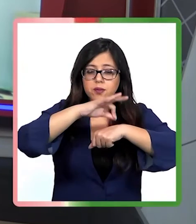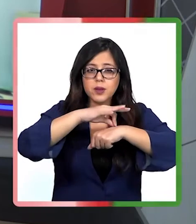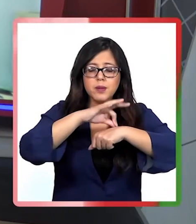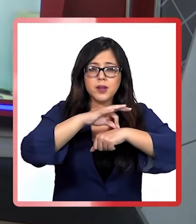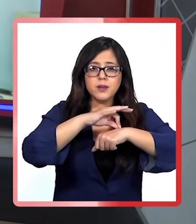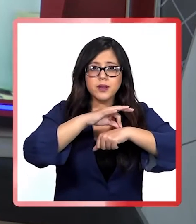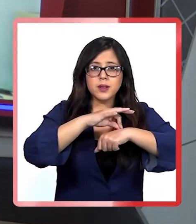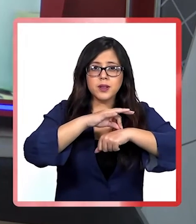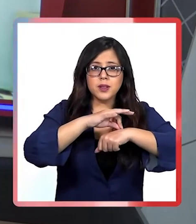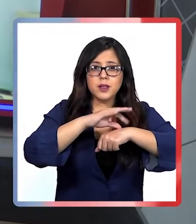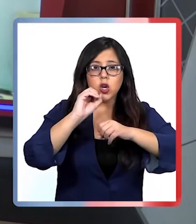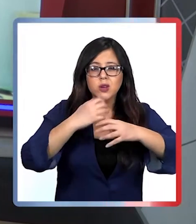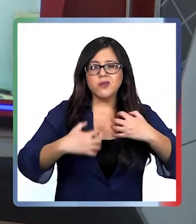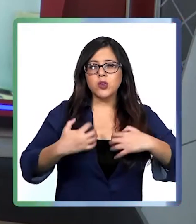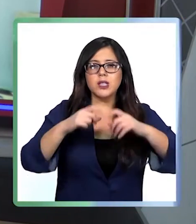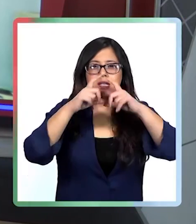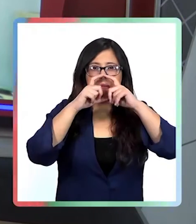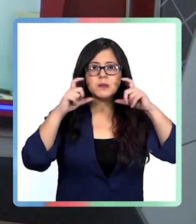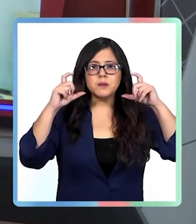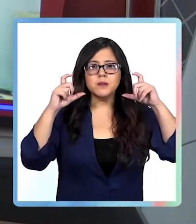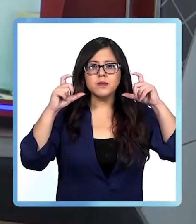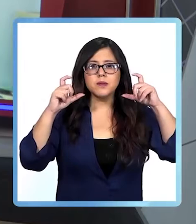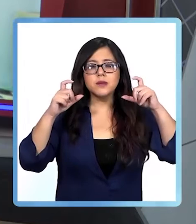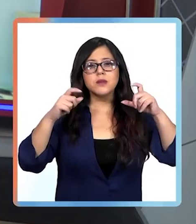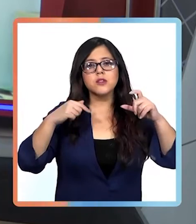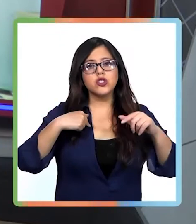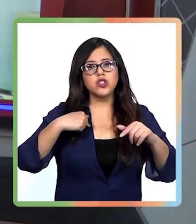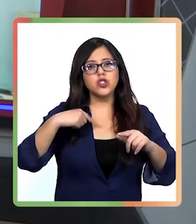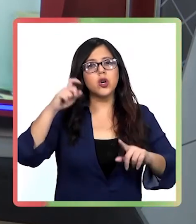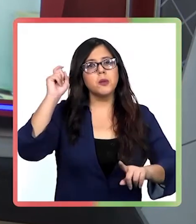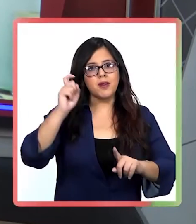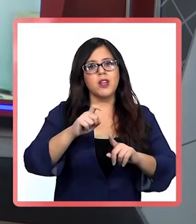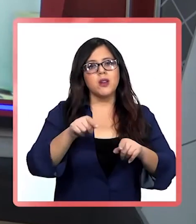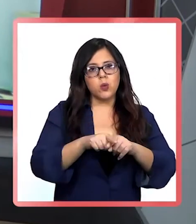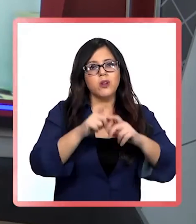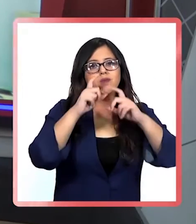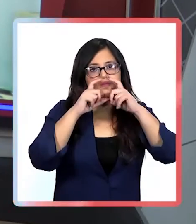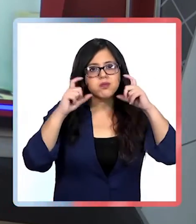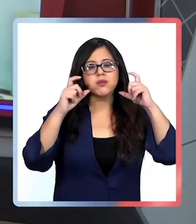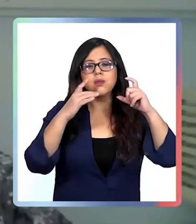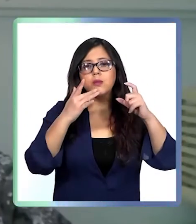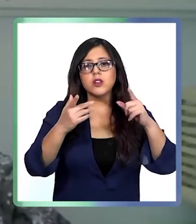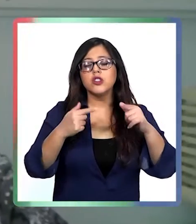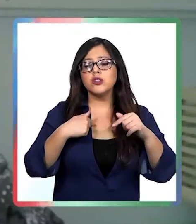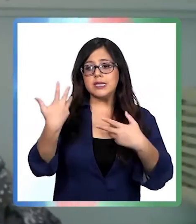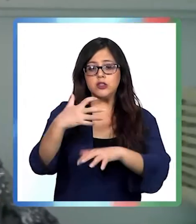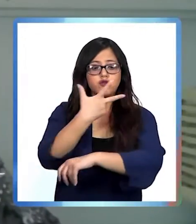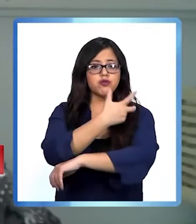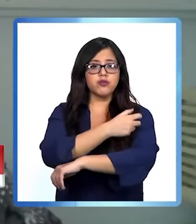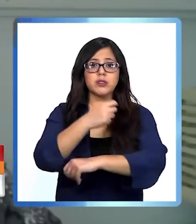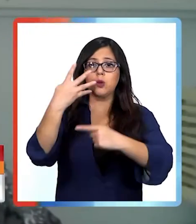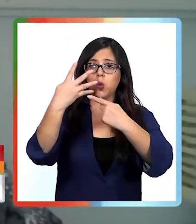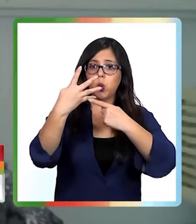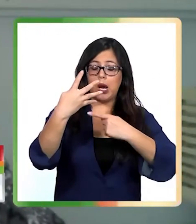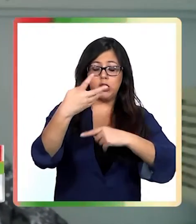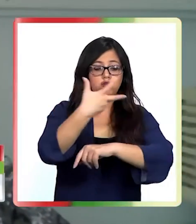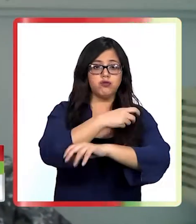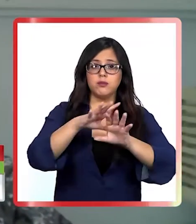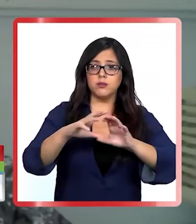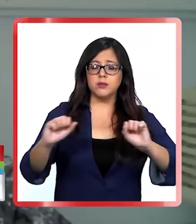enfermarme o la molestia de usar la mascarilla. Yo prefiero la molestia de usar la mascarilla, porque si bien estoy vacunada y tengo las 4